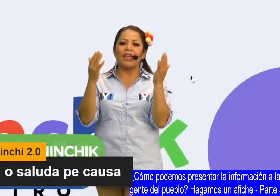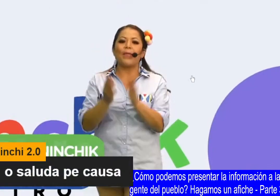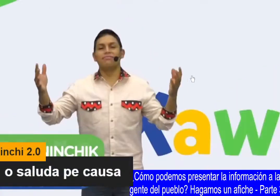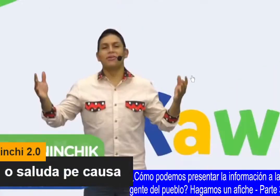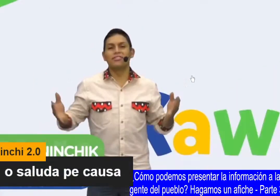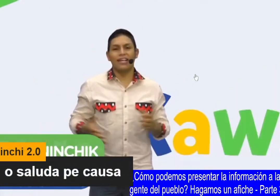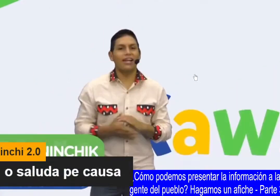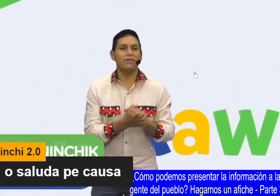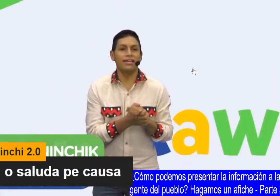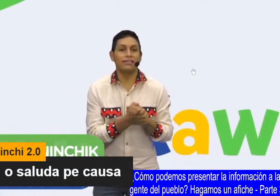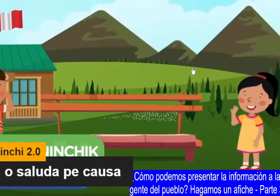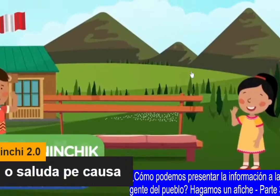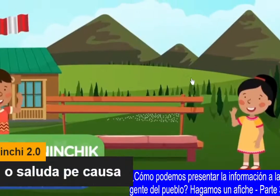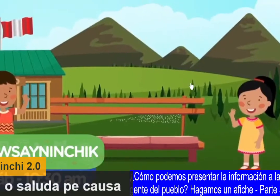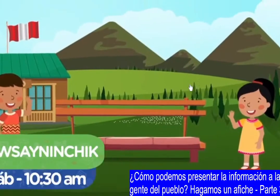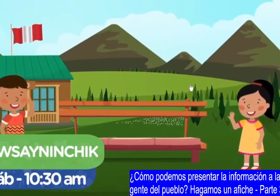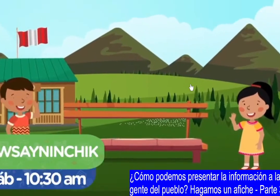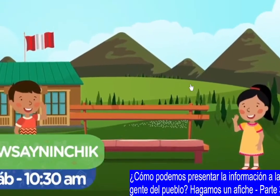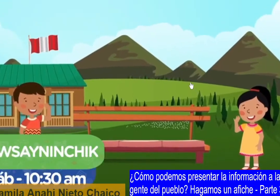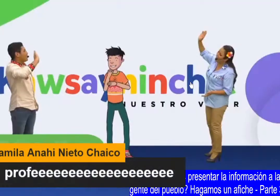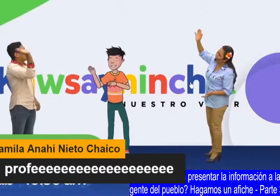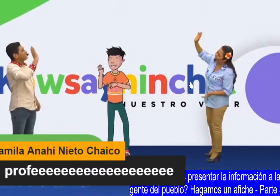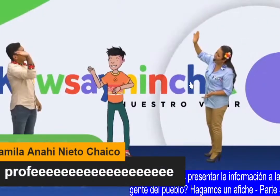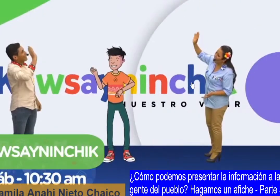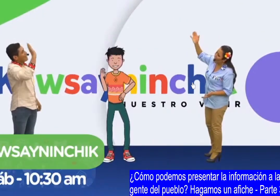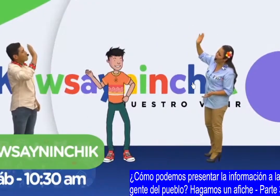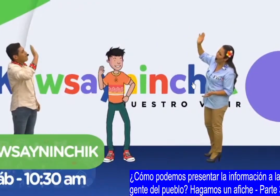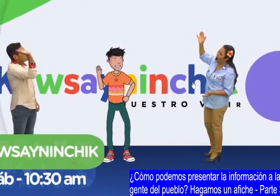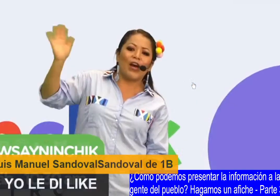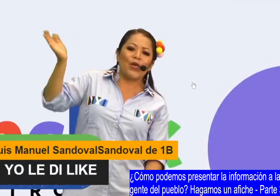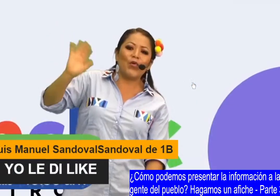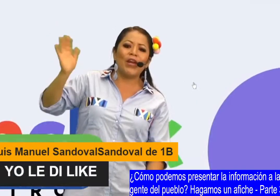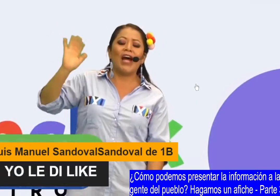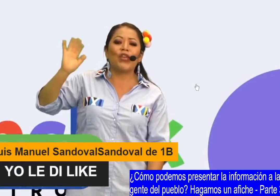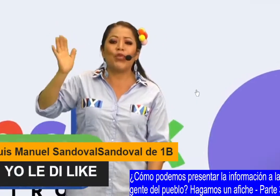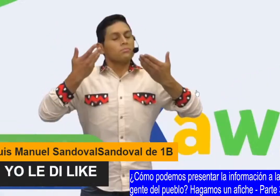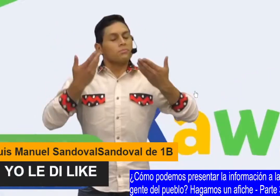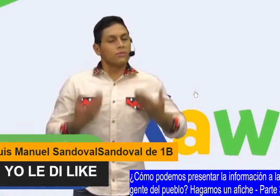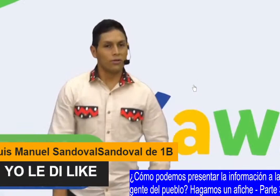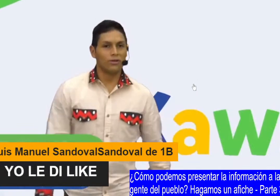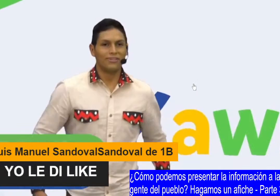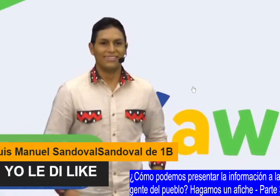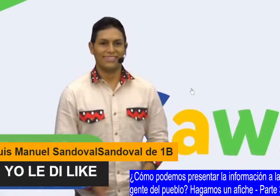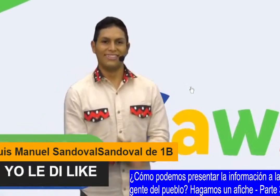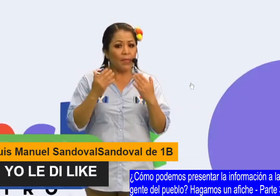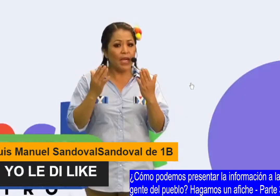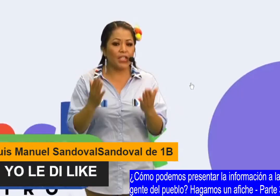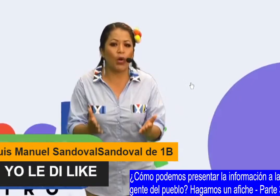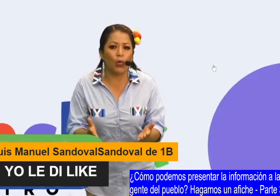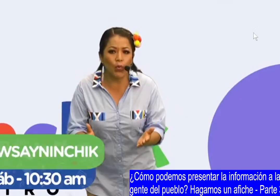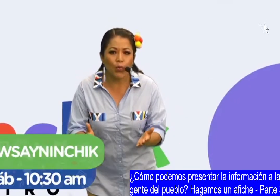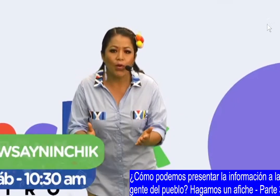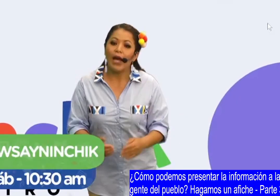Michi, hola. Camila dice, profe, yo le di like. Gracias.